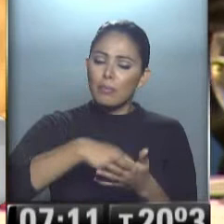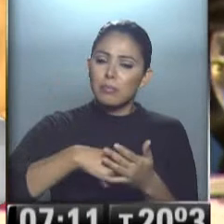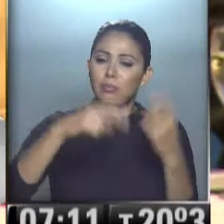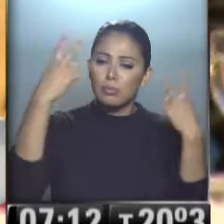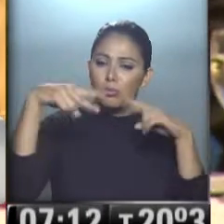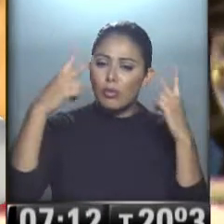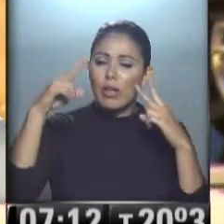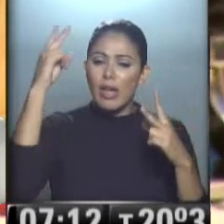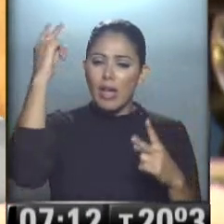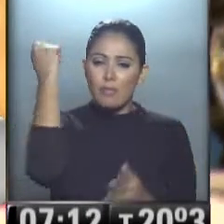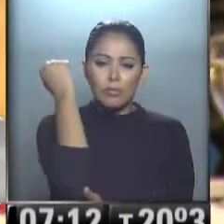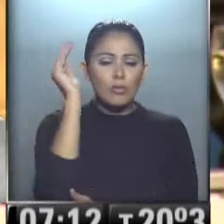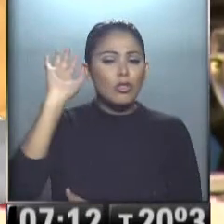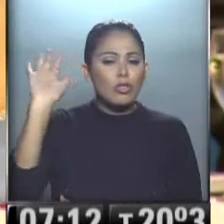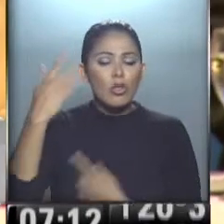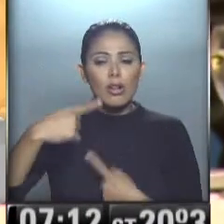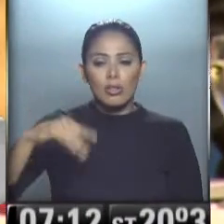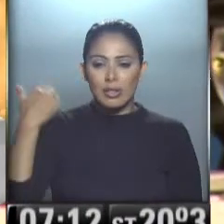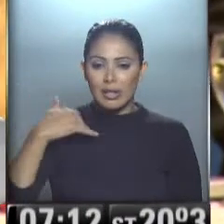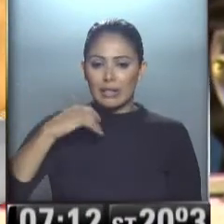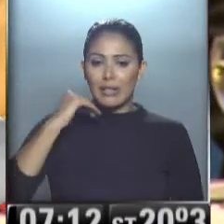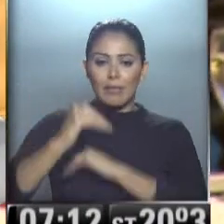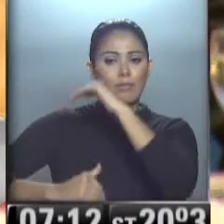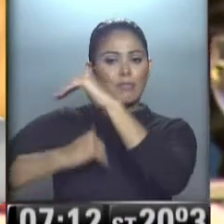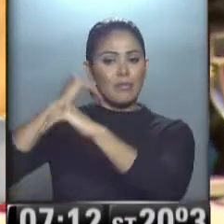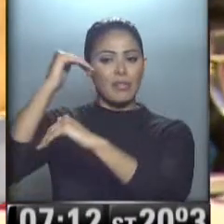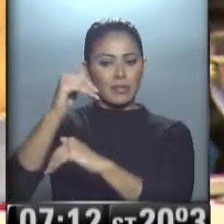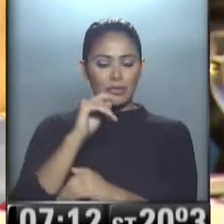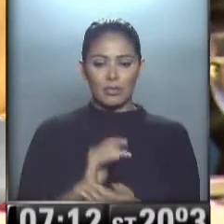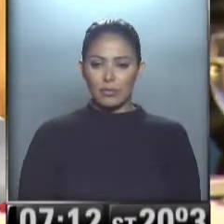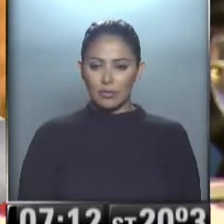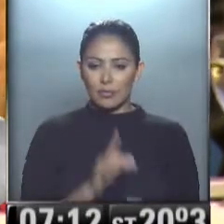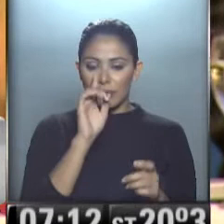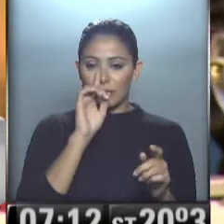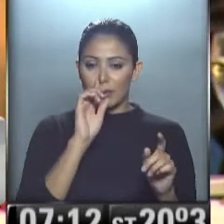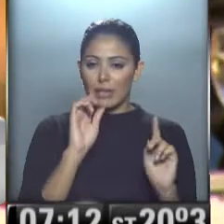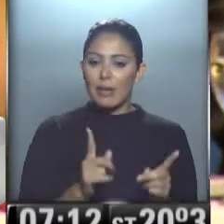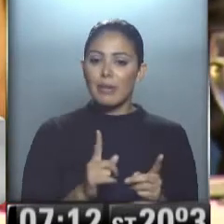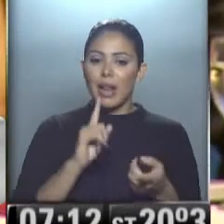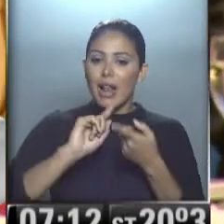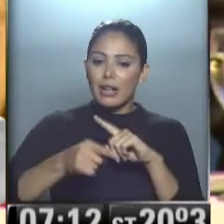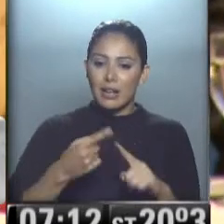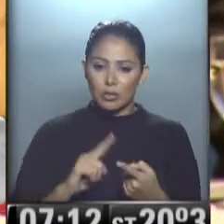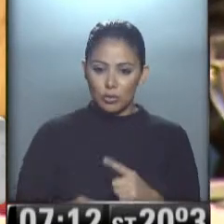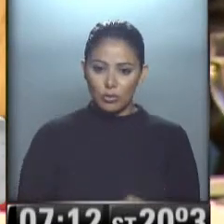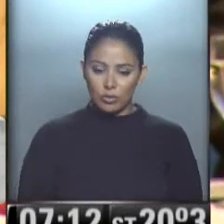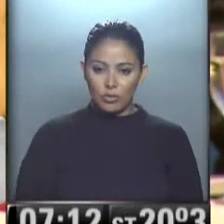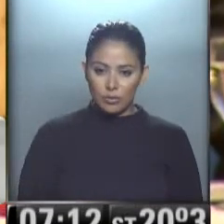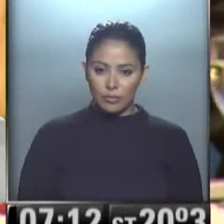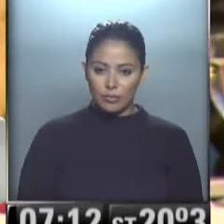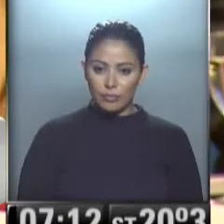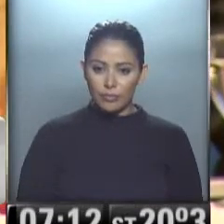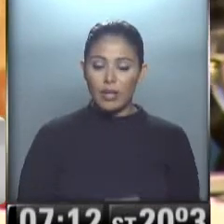turismo y todo en la República Argentina. Y también la estrecha vinculación que